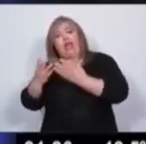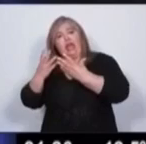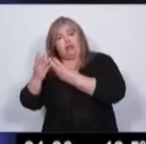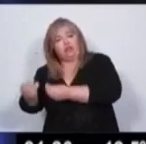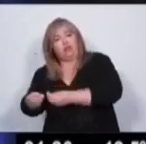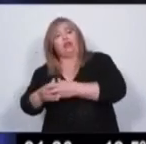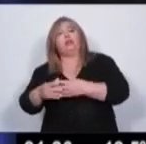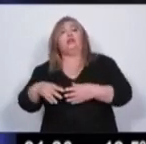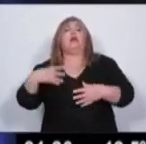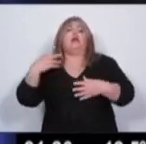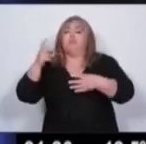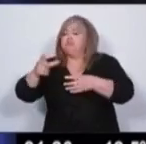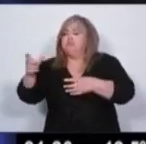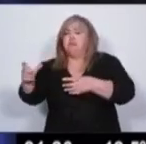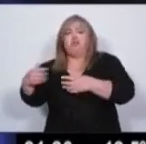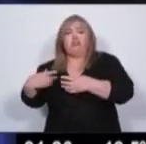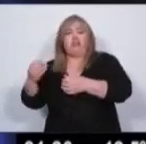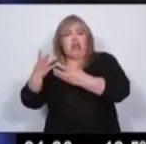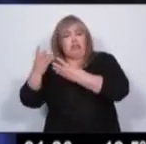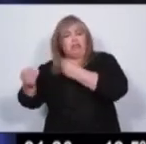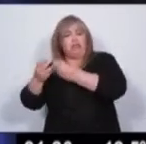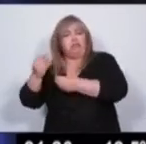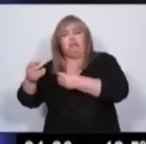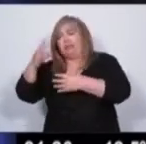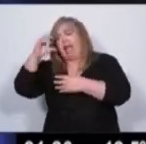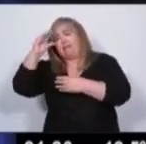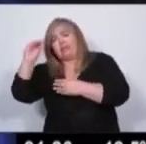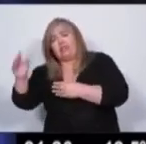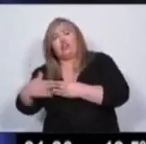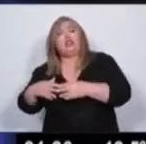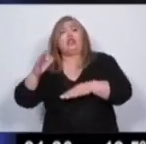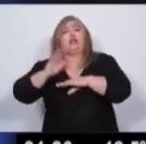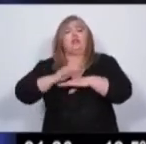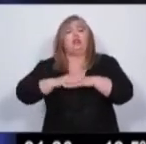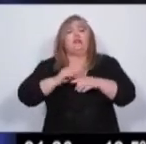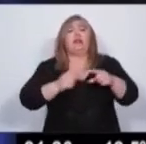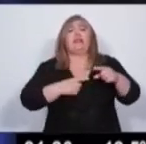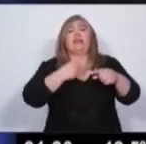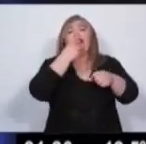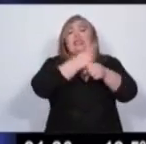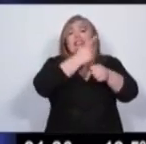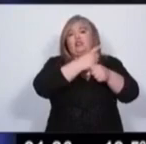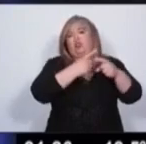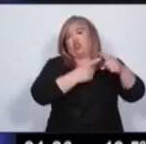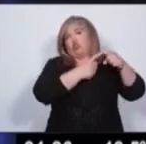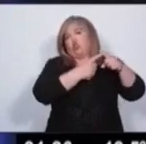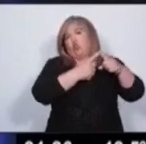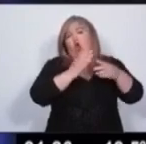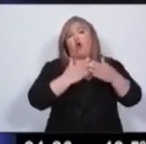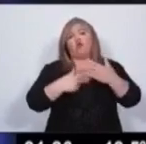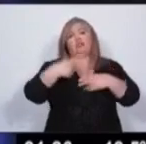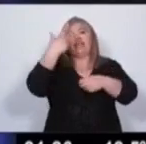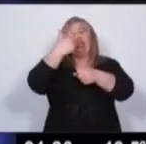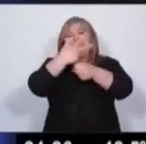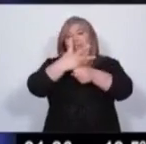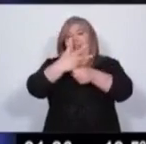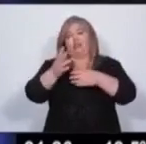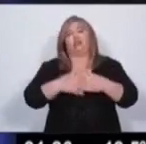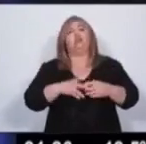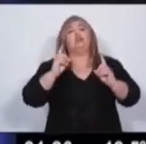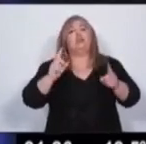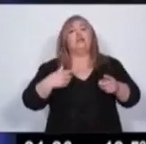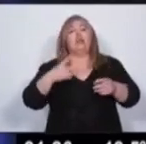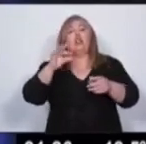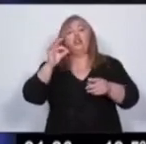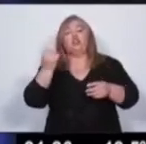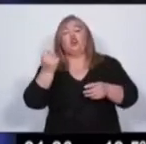docente continua remunerada y en servicio a cargo de los institutos de educación superior creación de nuevos equipos interdisciplinarios de la